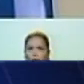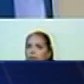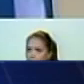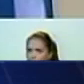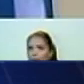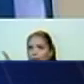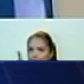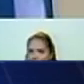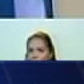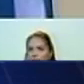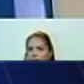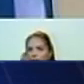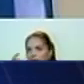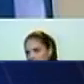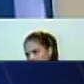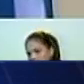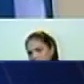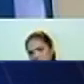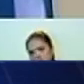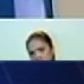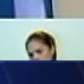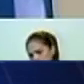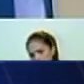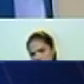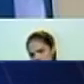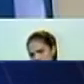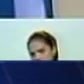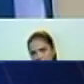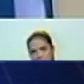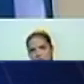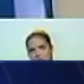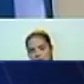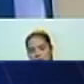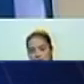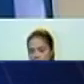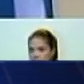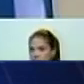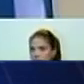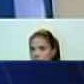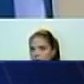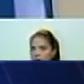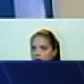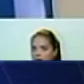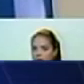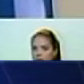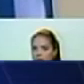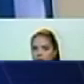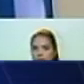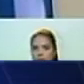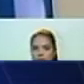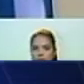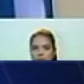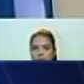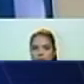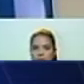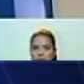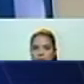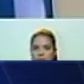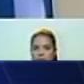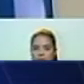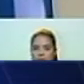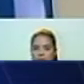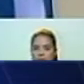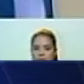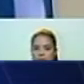públicamente que es modesto, abre de manera simultánea varias cuentas por